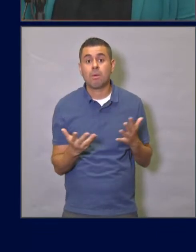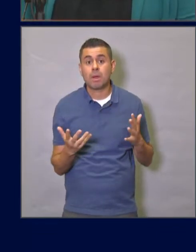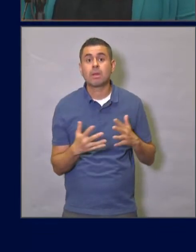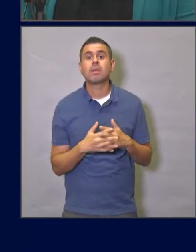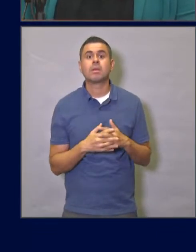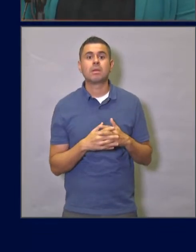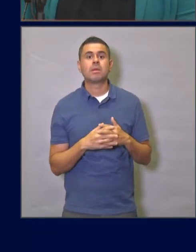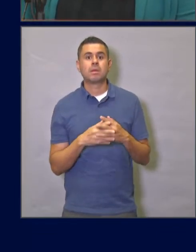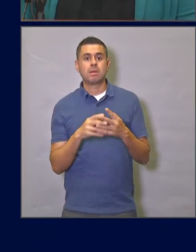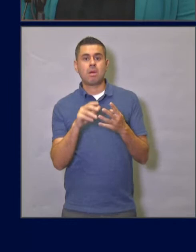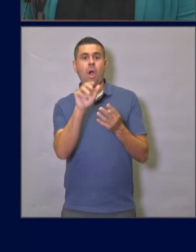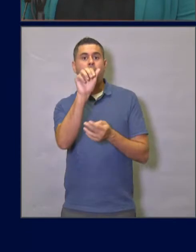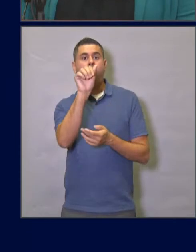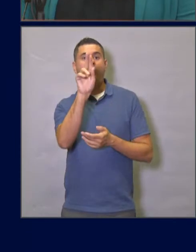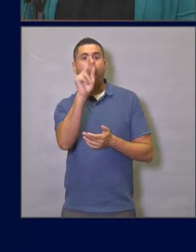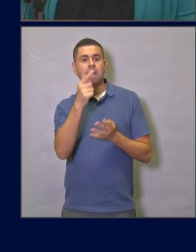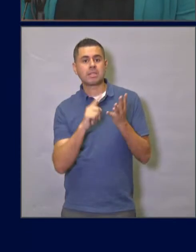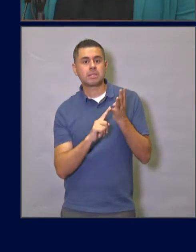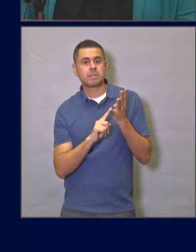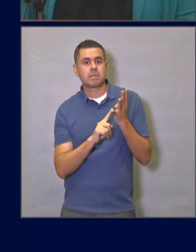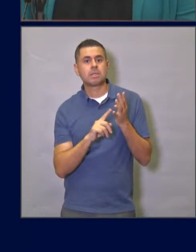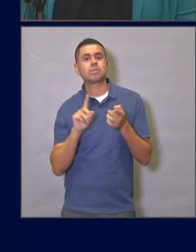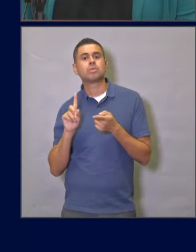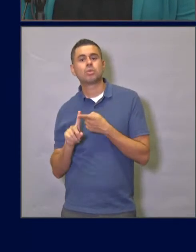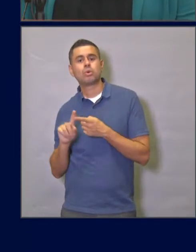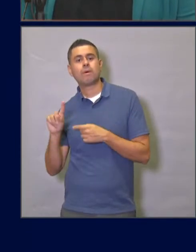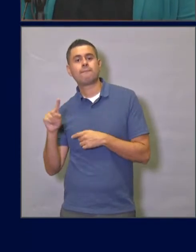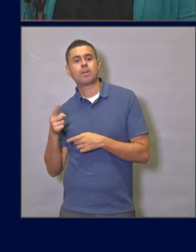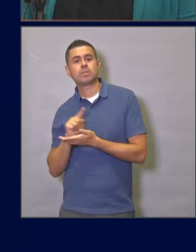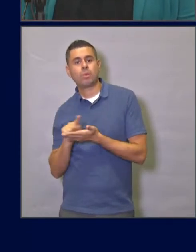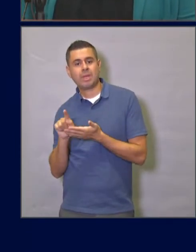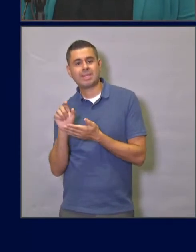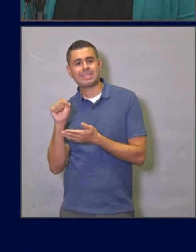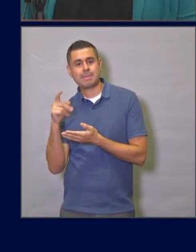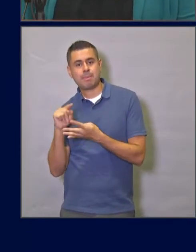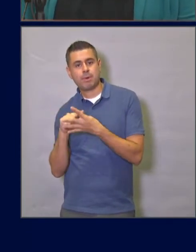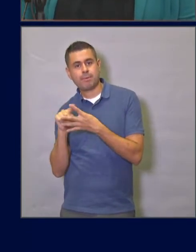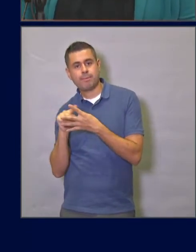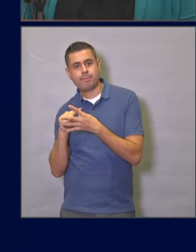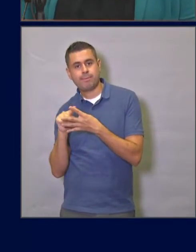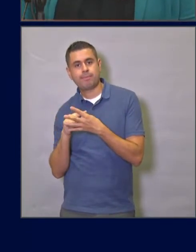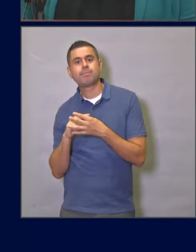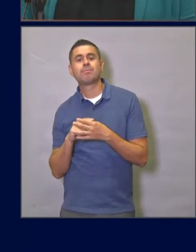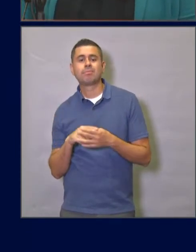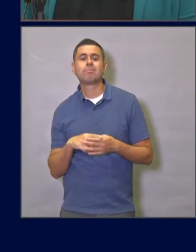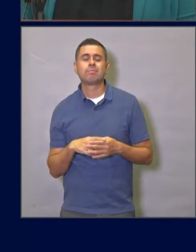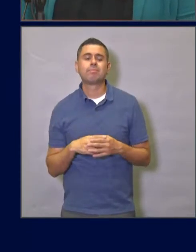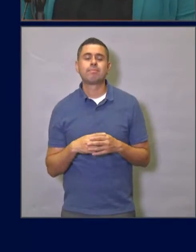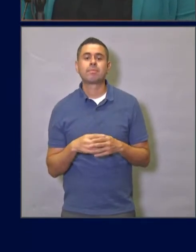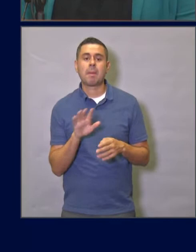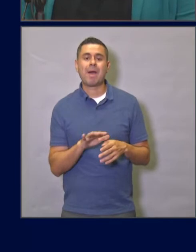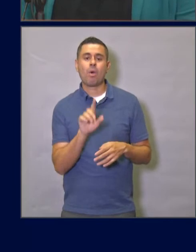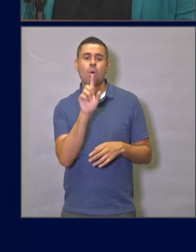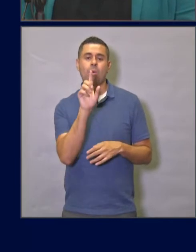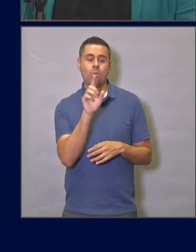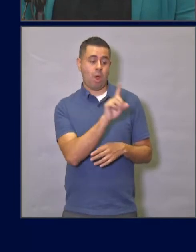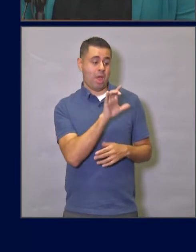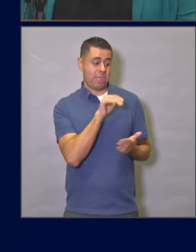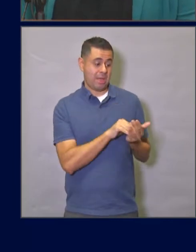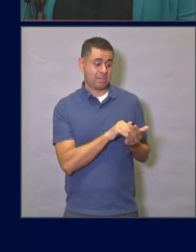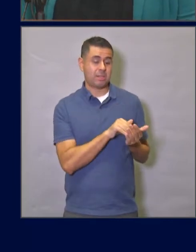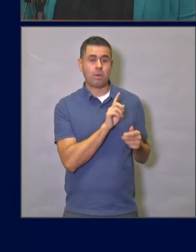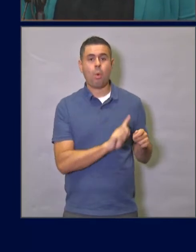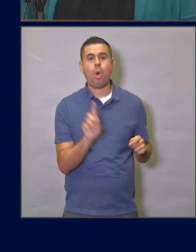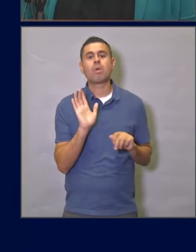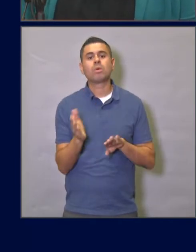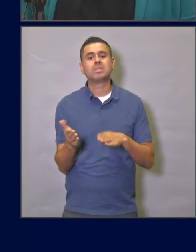de agosto hasta la primera semana de septiembre es menos de un fallecimiento por cada 100,000 personas, pero es algo a lo que